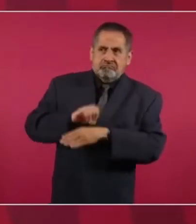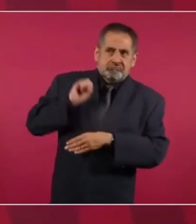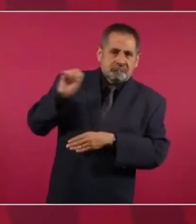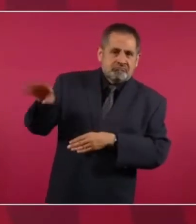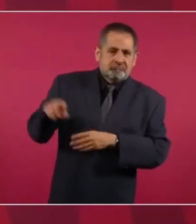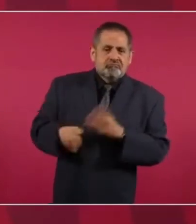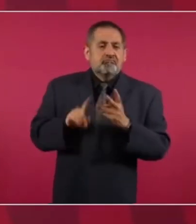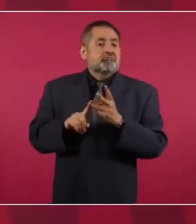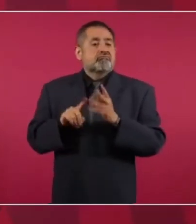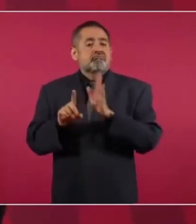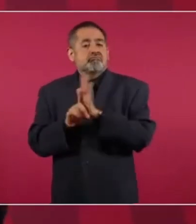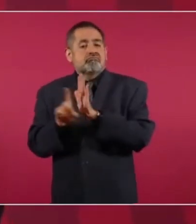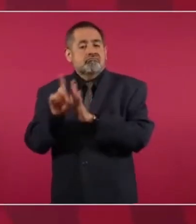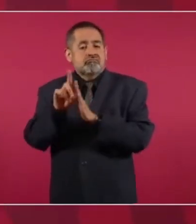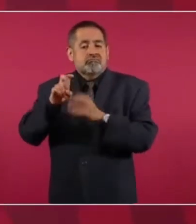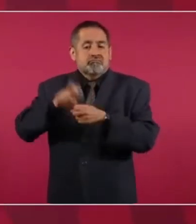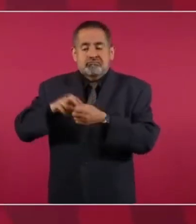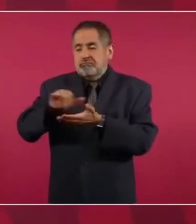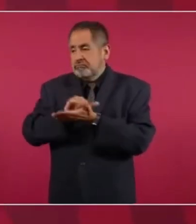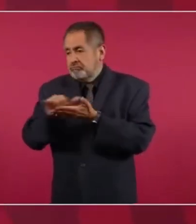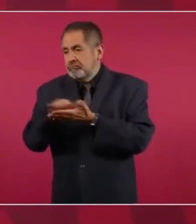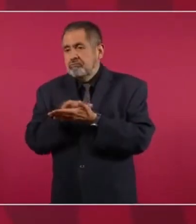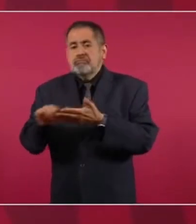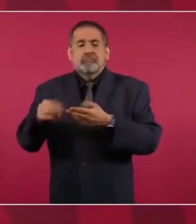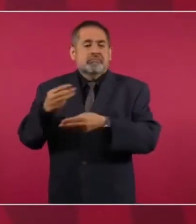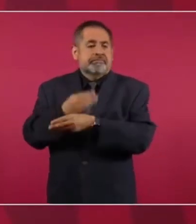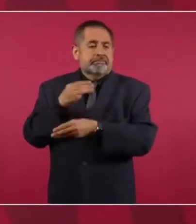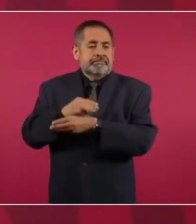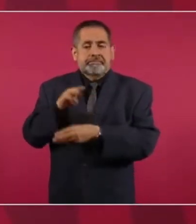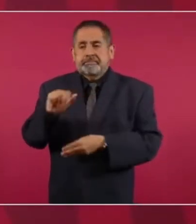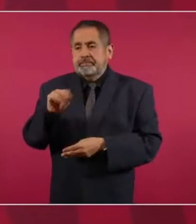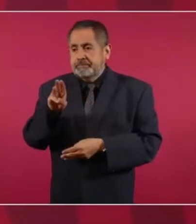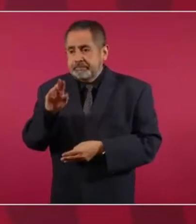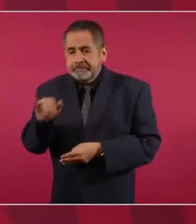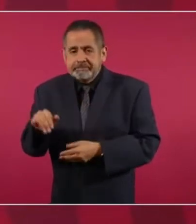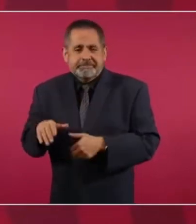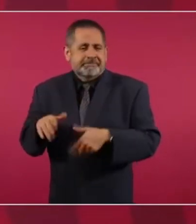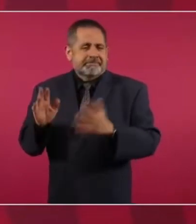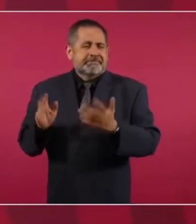o departamentos en Nueva York o en Miami,